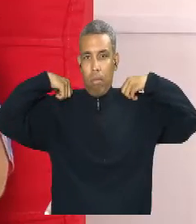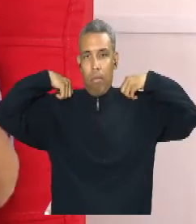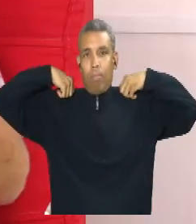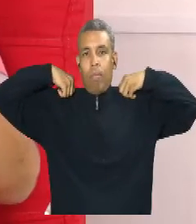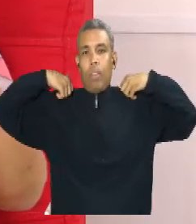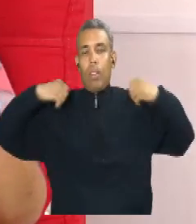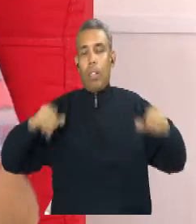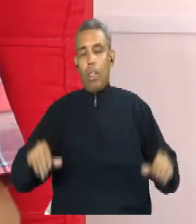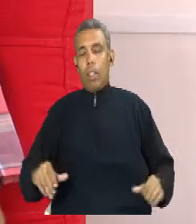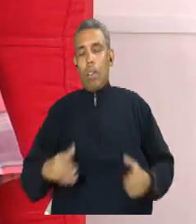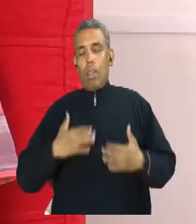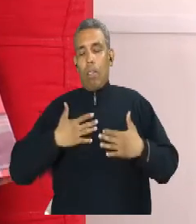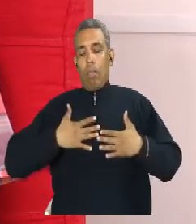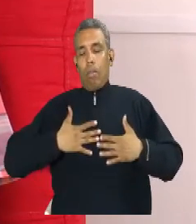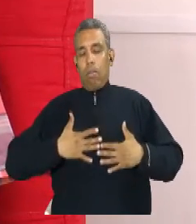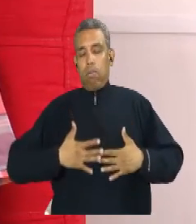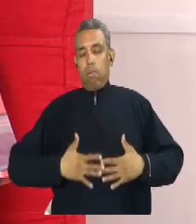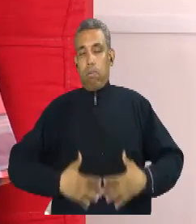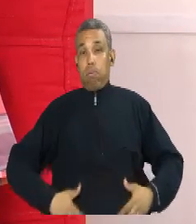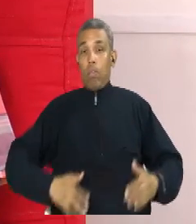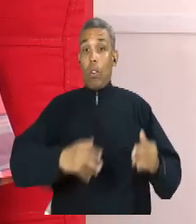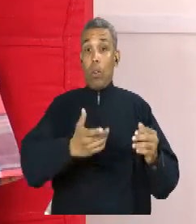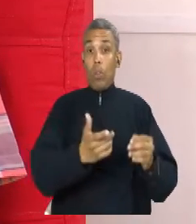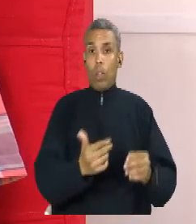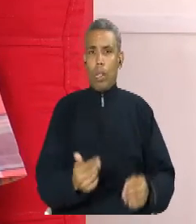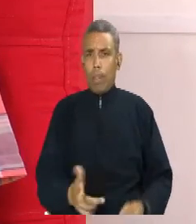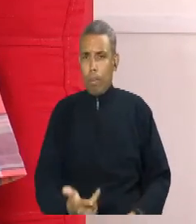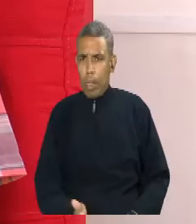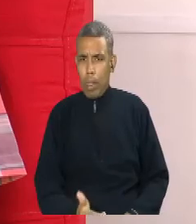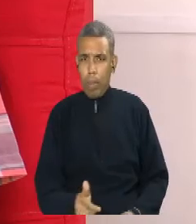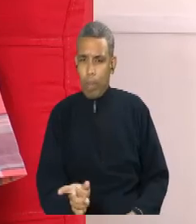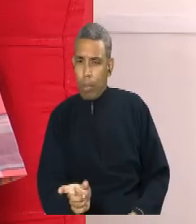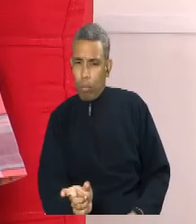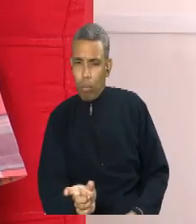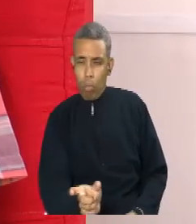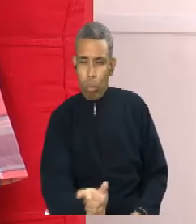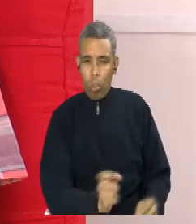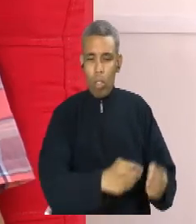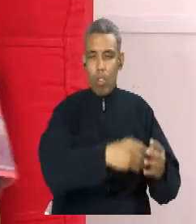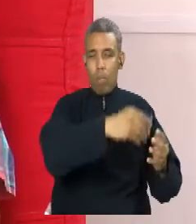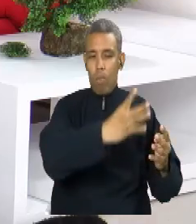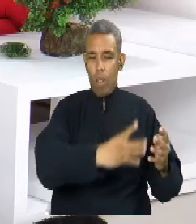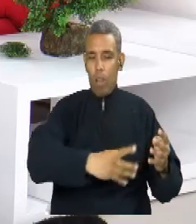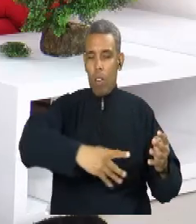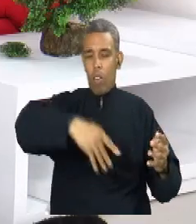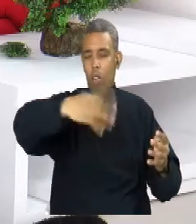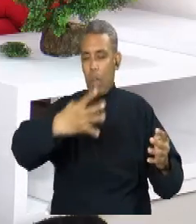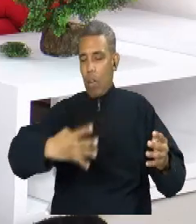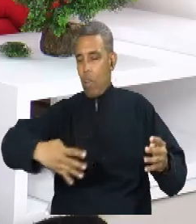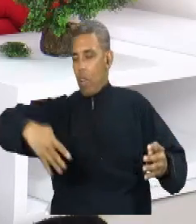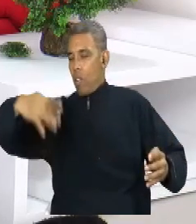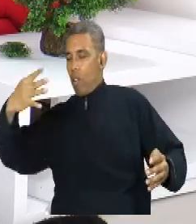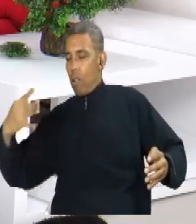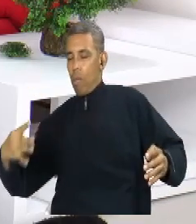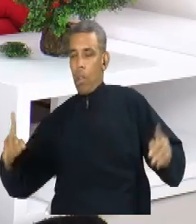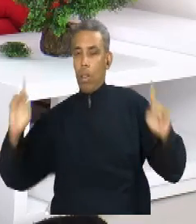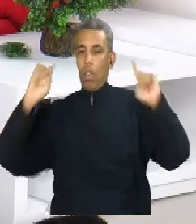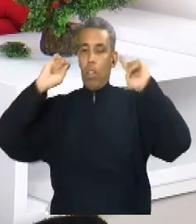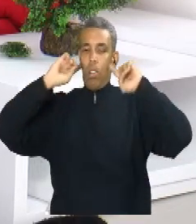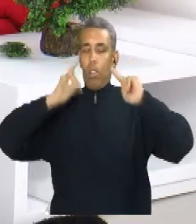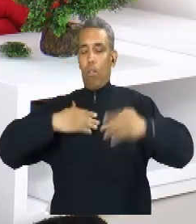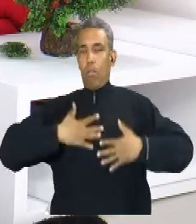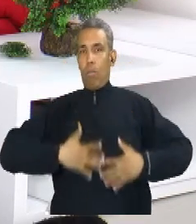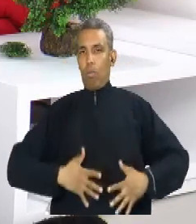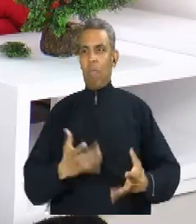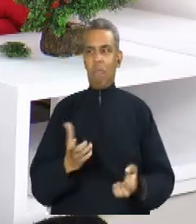musiquita que está relajante mucho mejor pero por allá donde estoy le